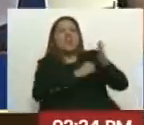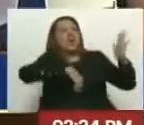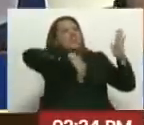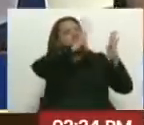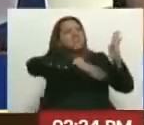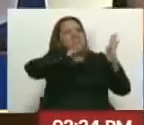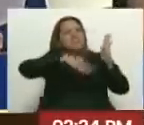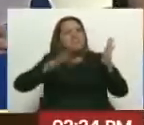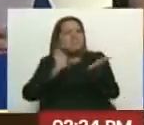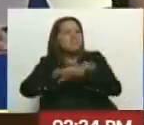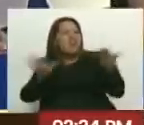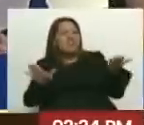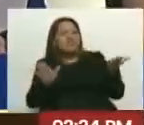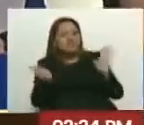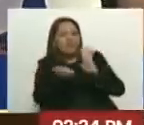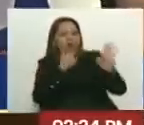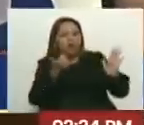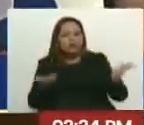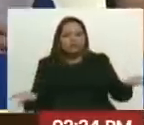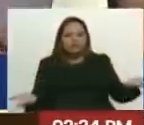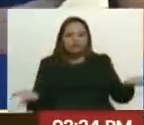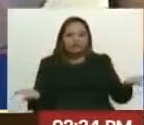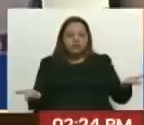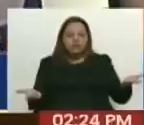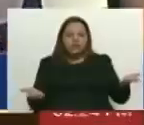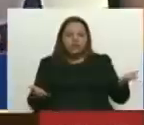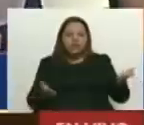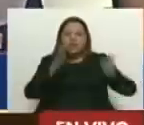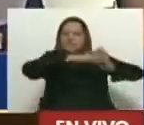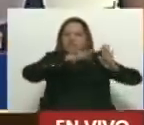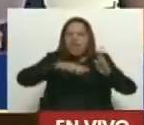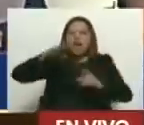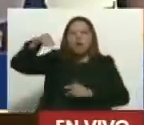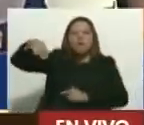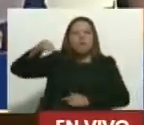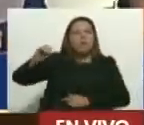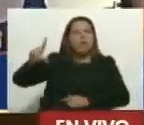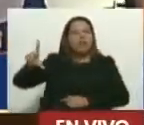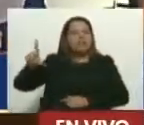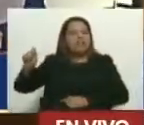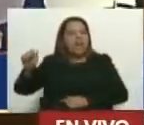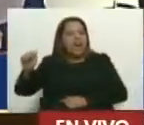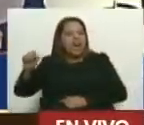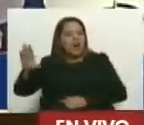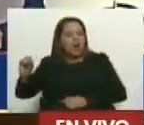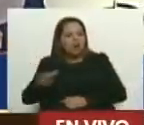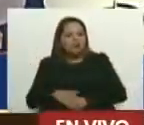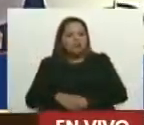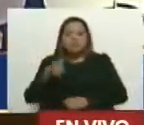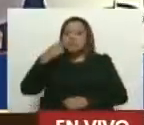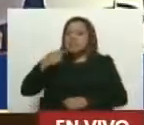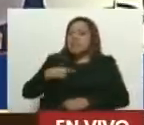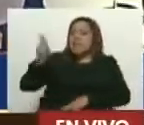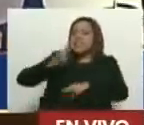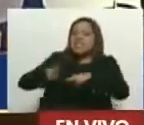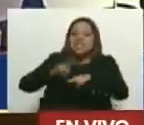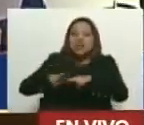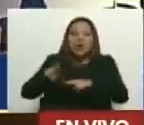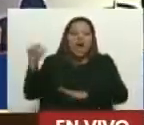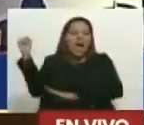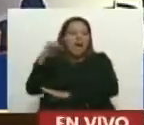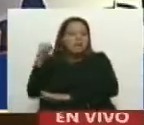Moitaco. Habrá que ver qué quiso decir con Moitaco. Me cuentan que fue gente de los niños